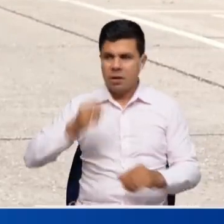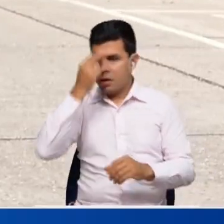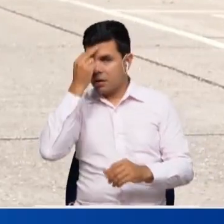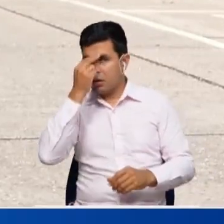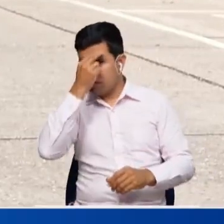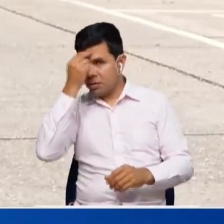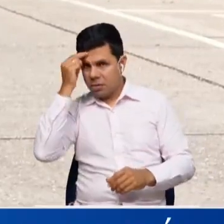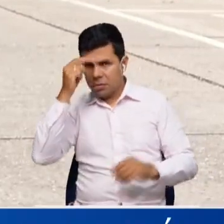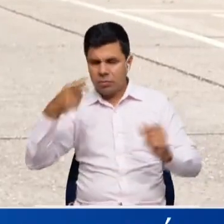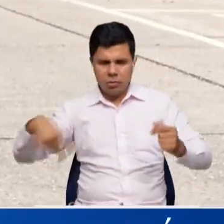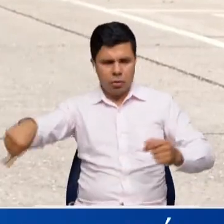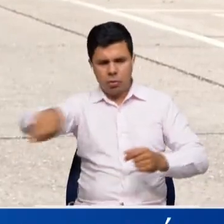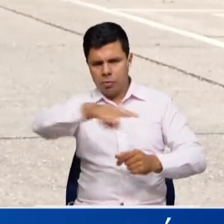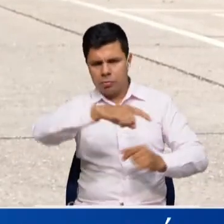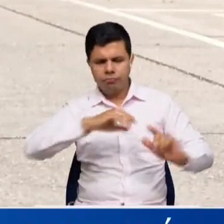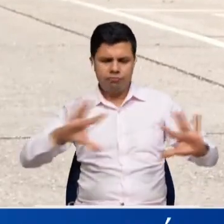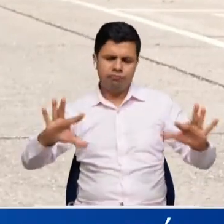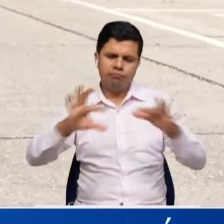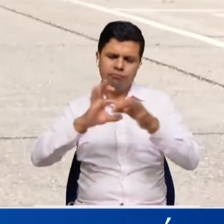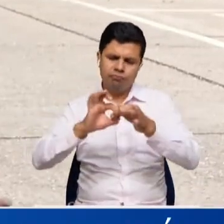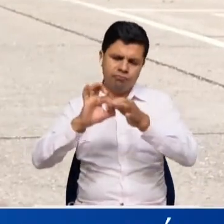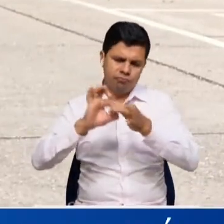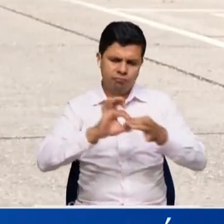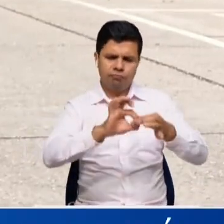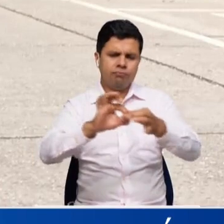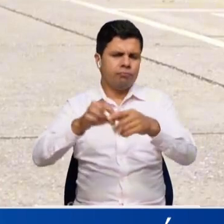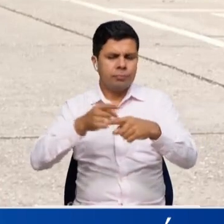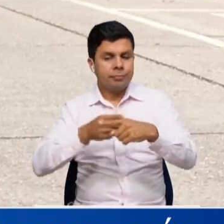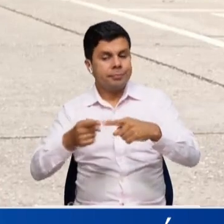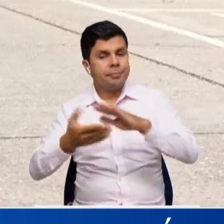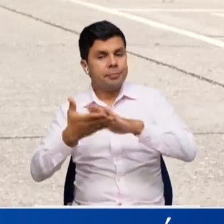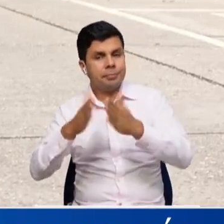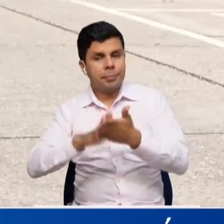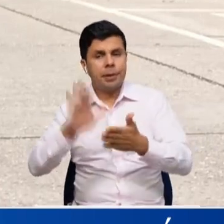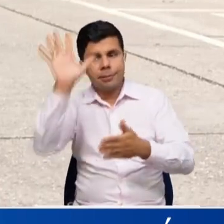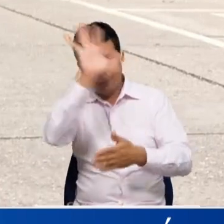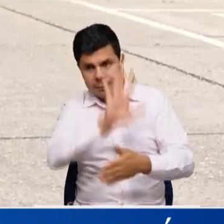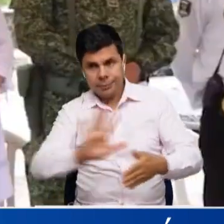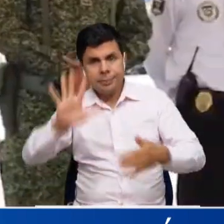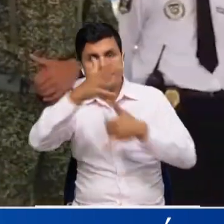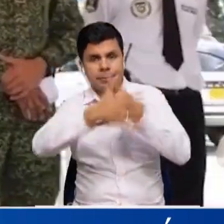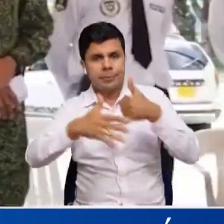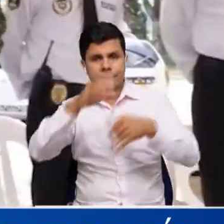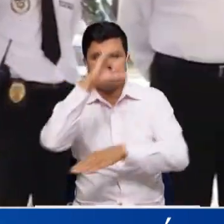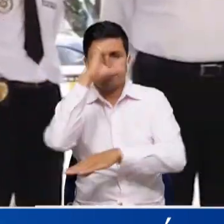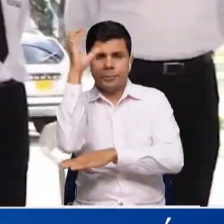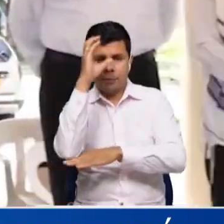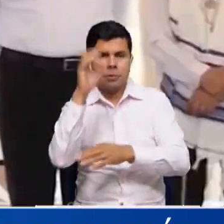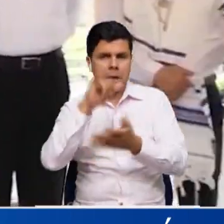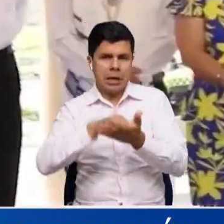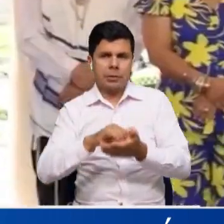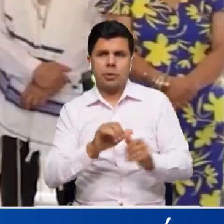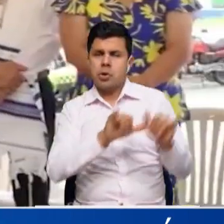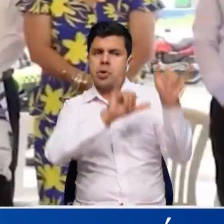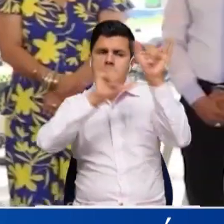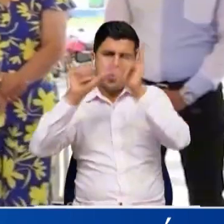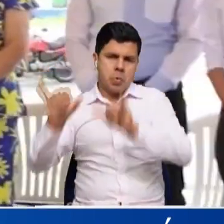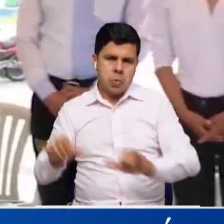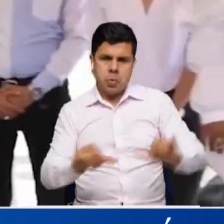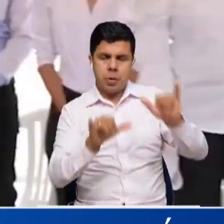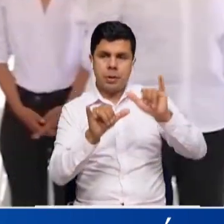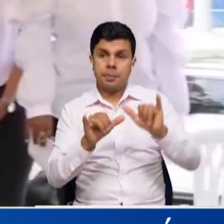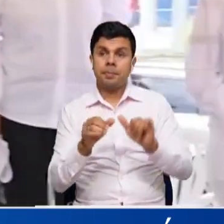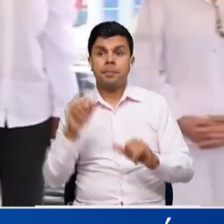Barranca Bermeja la Semana por la Paz, que también se celebra en todo el país. Convocada por distintos sectores de